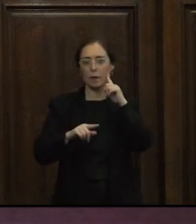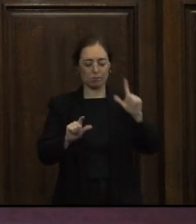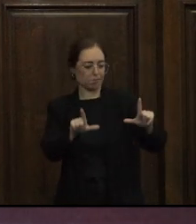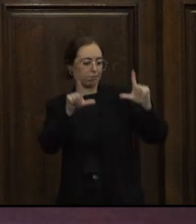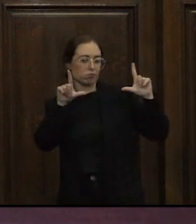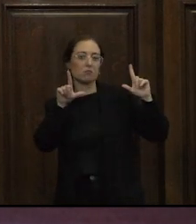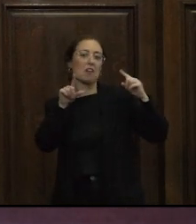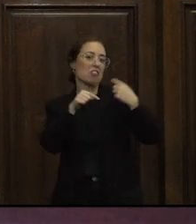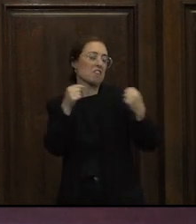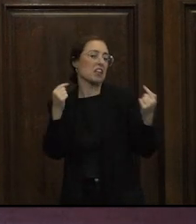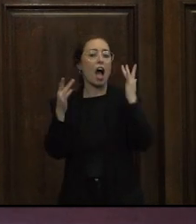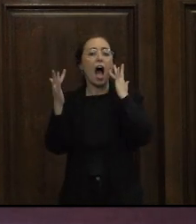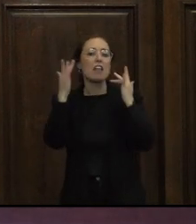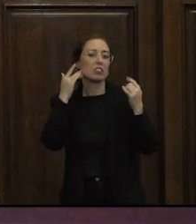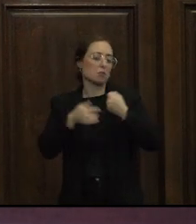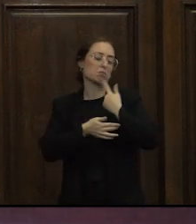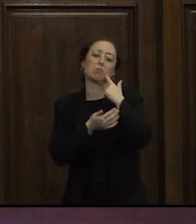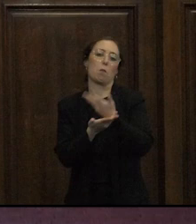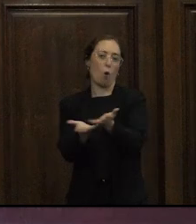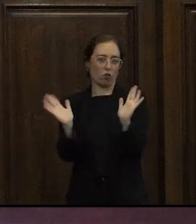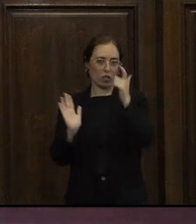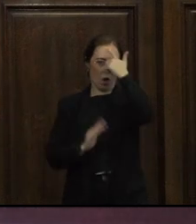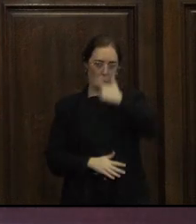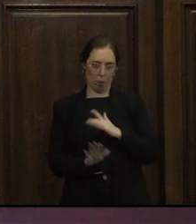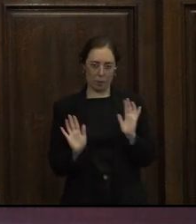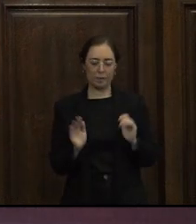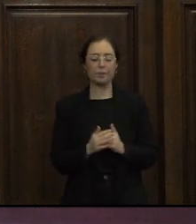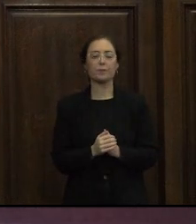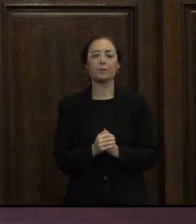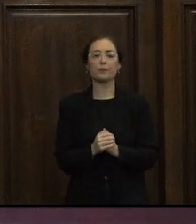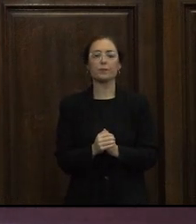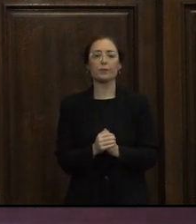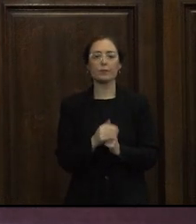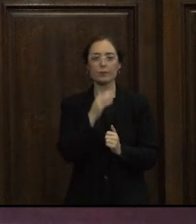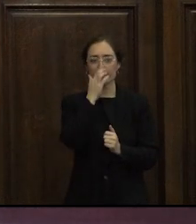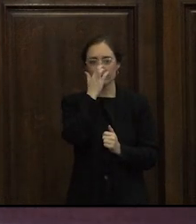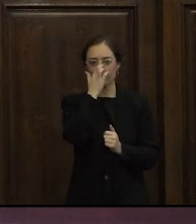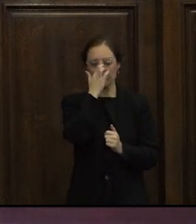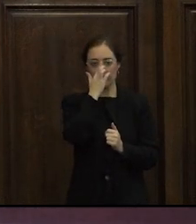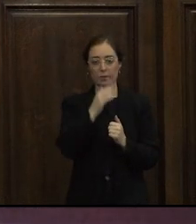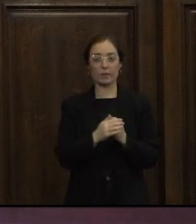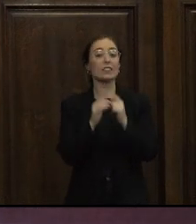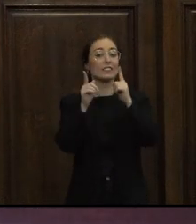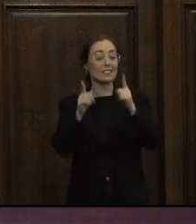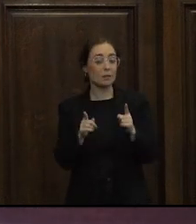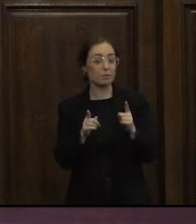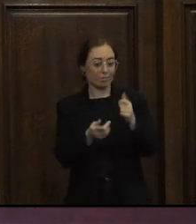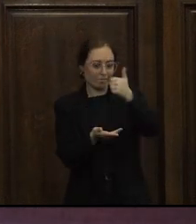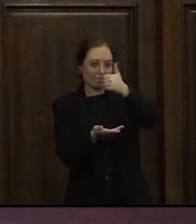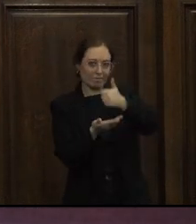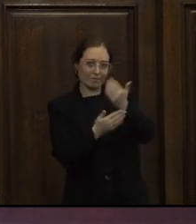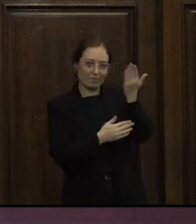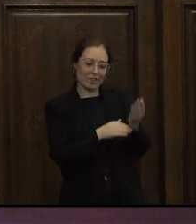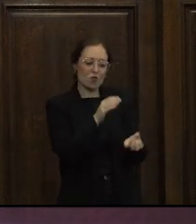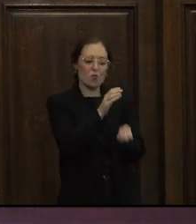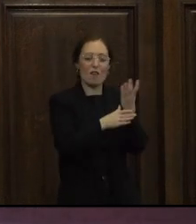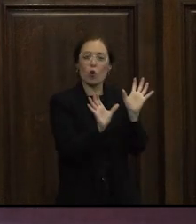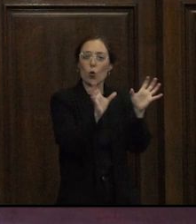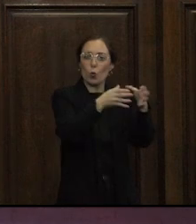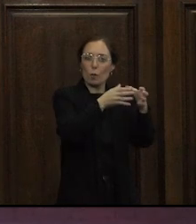diversas disciplinas artísticas. Sibilia forma parte de una nueva